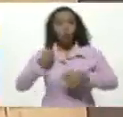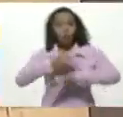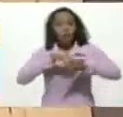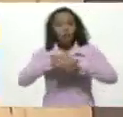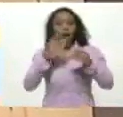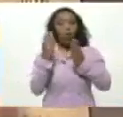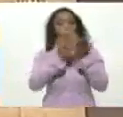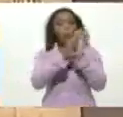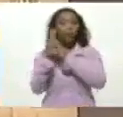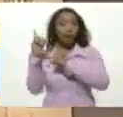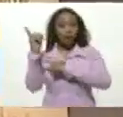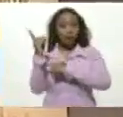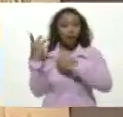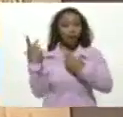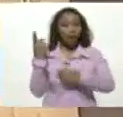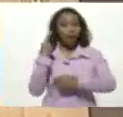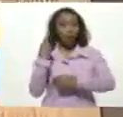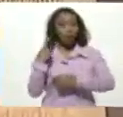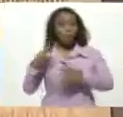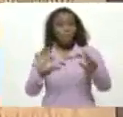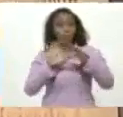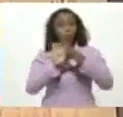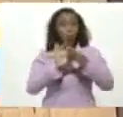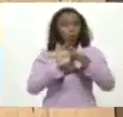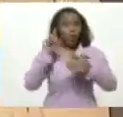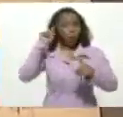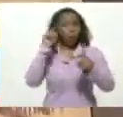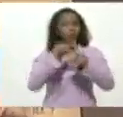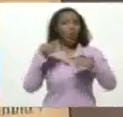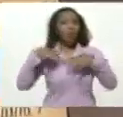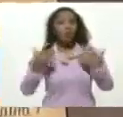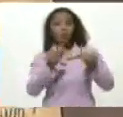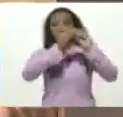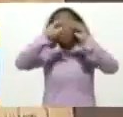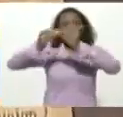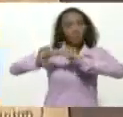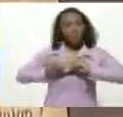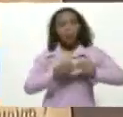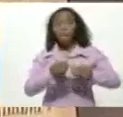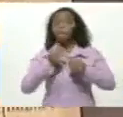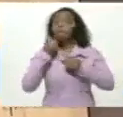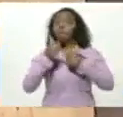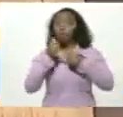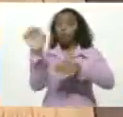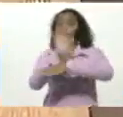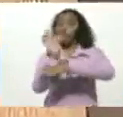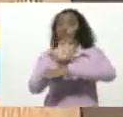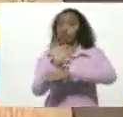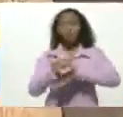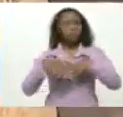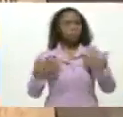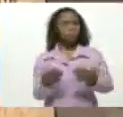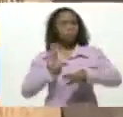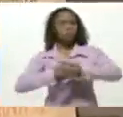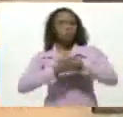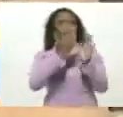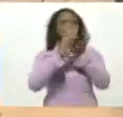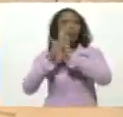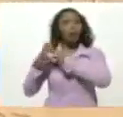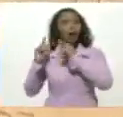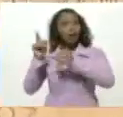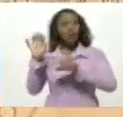para lograr todos esos objetivos en cuanto a lo que es la conformación y el buen funcionamiento de lo que es la comuna. En